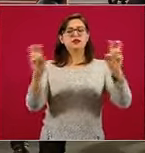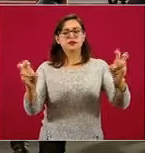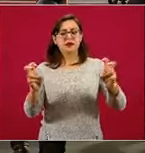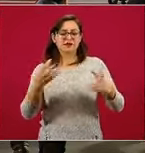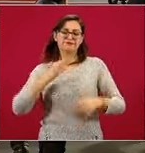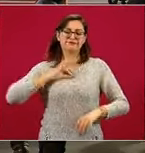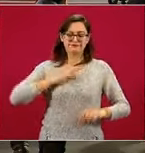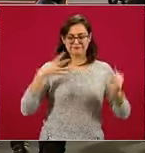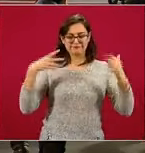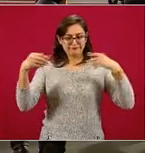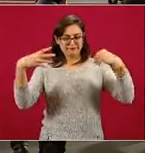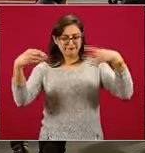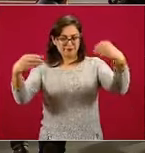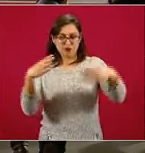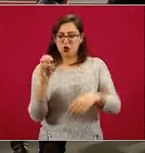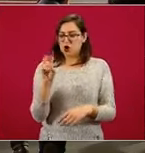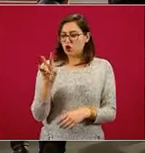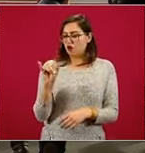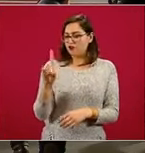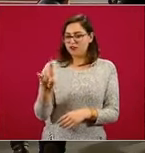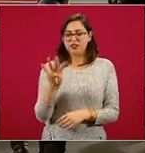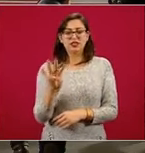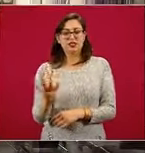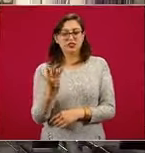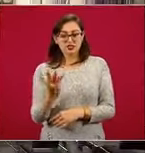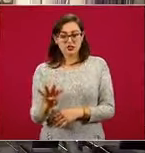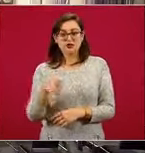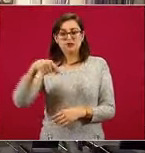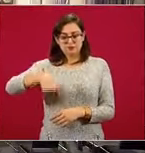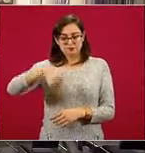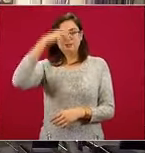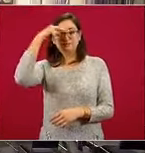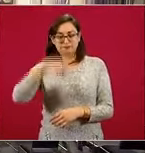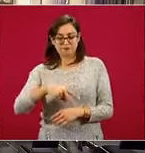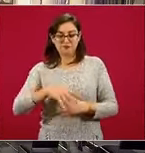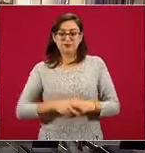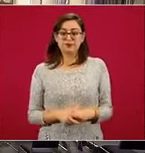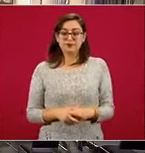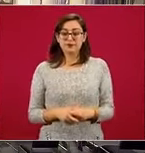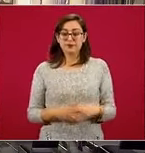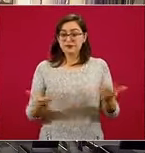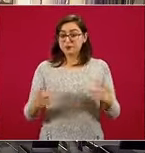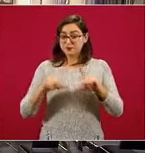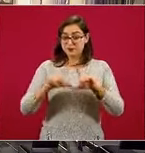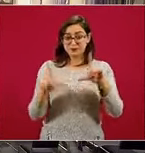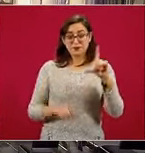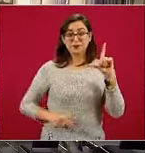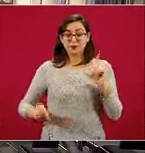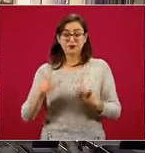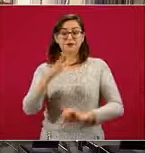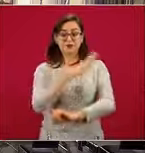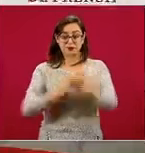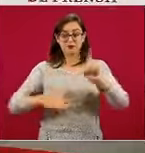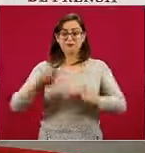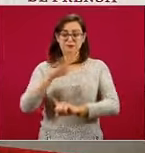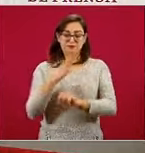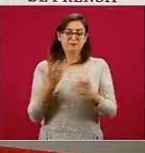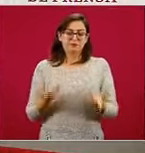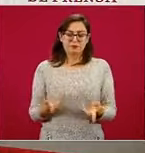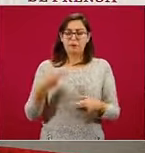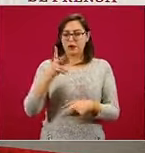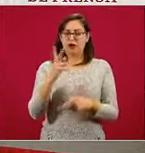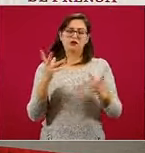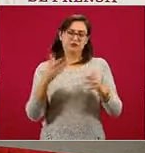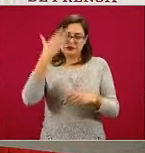de la epidemia de COVID-19 en México, que como país lógicamente es parte en este contexto internacional de la